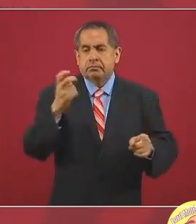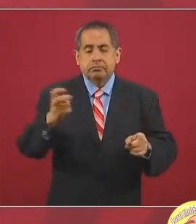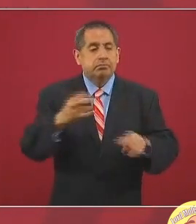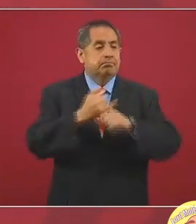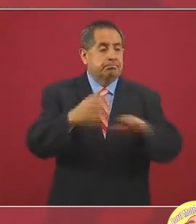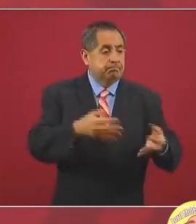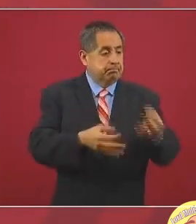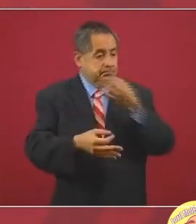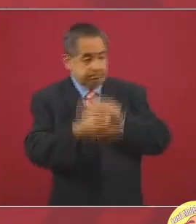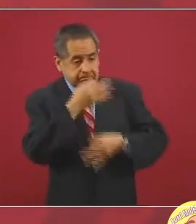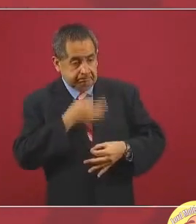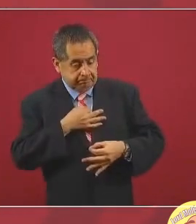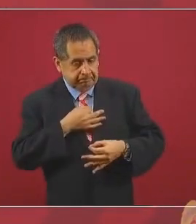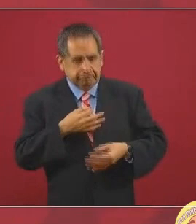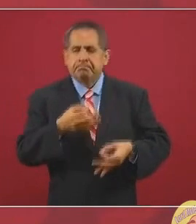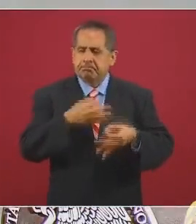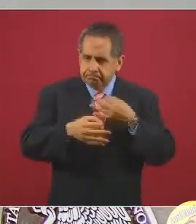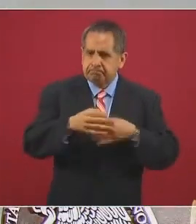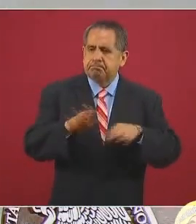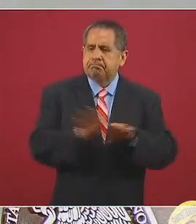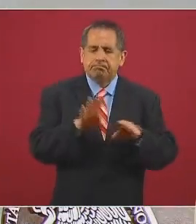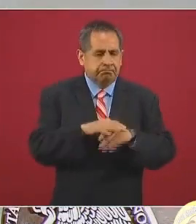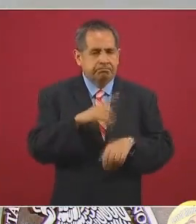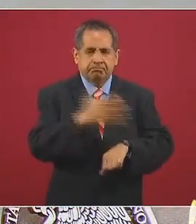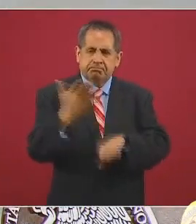por la información que ofrece para